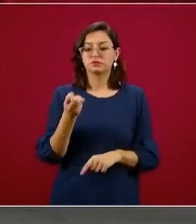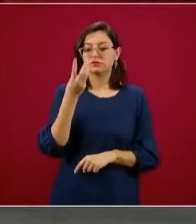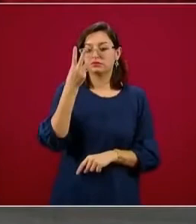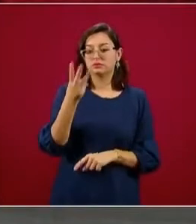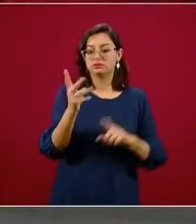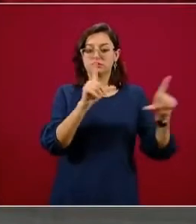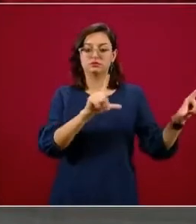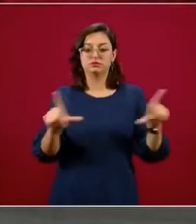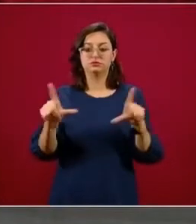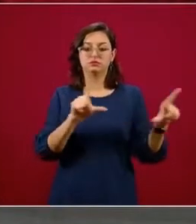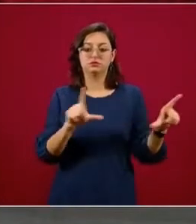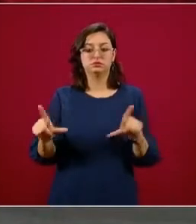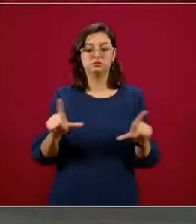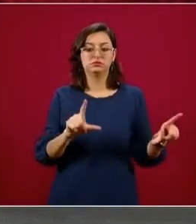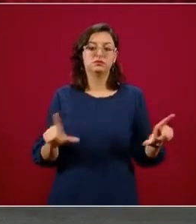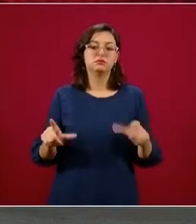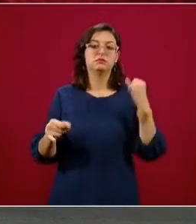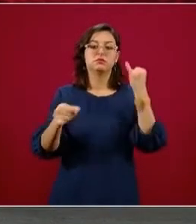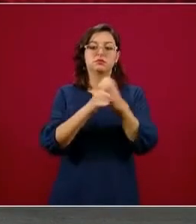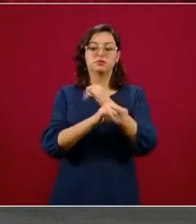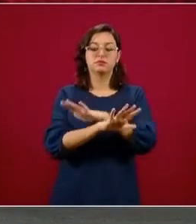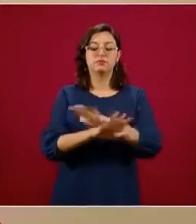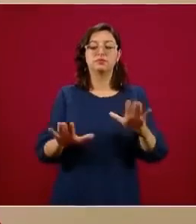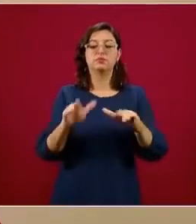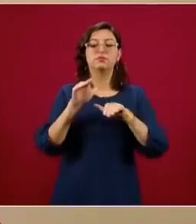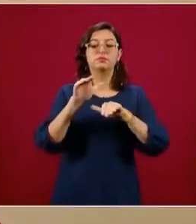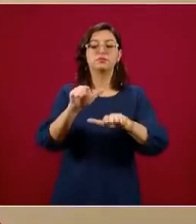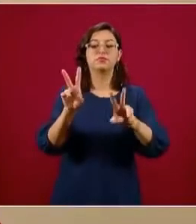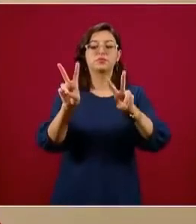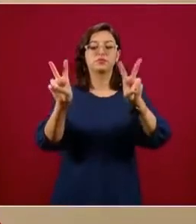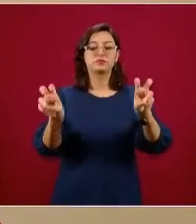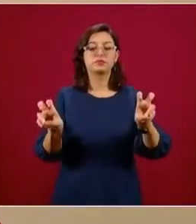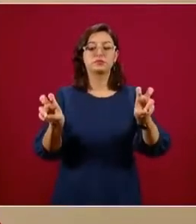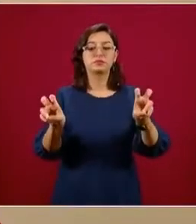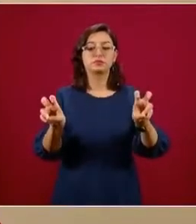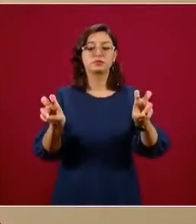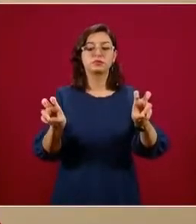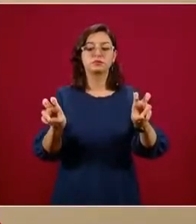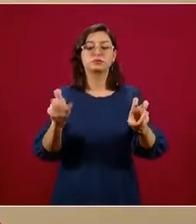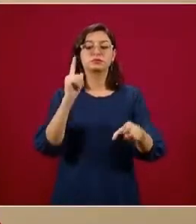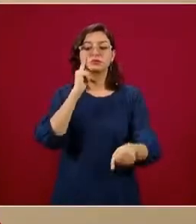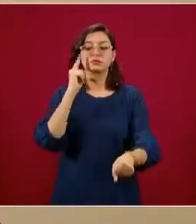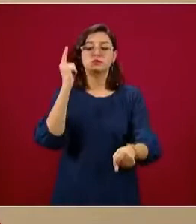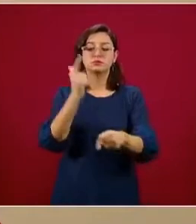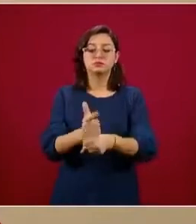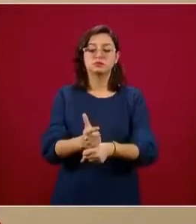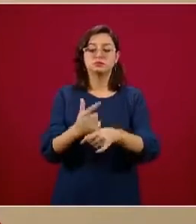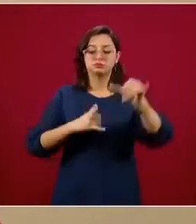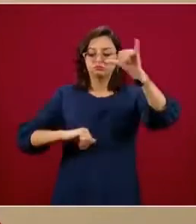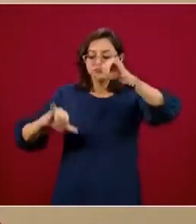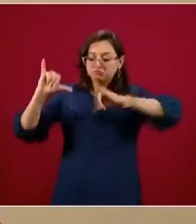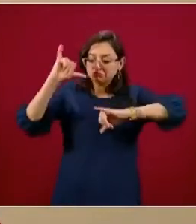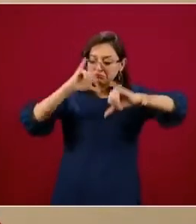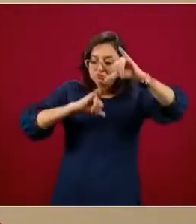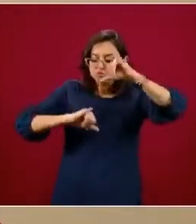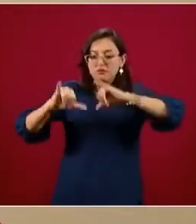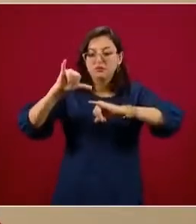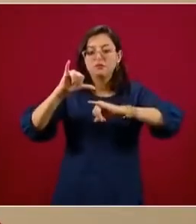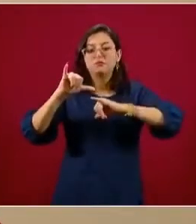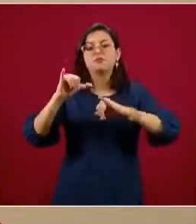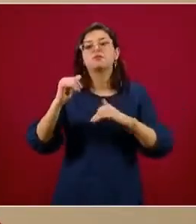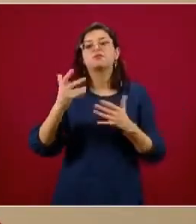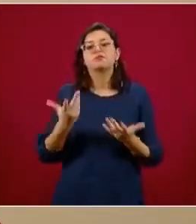diapositivas, queremos presentarles una información relacionada precisamente al diagnóstico por laboratorio y que integra una